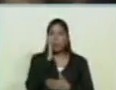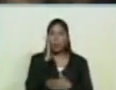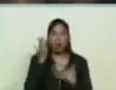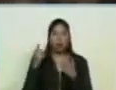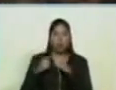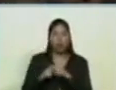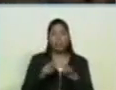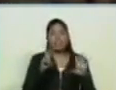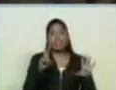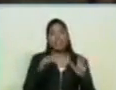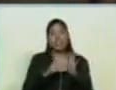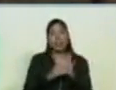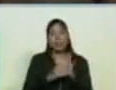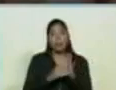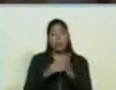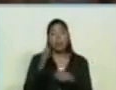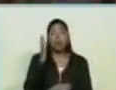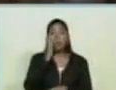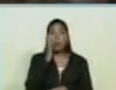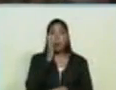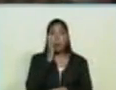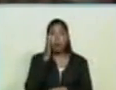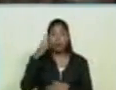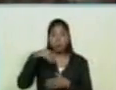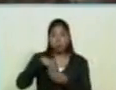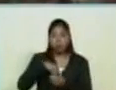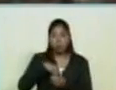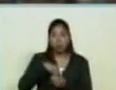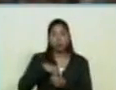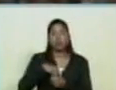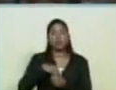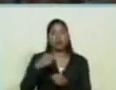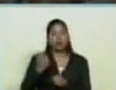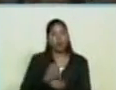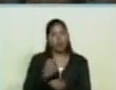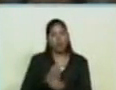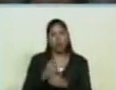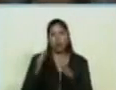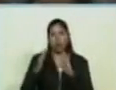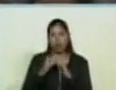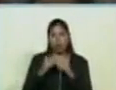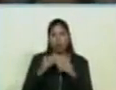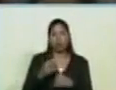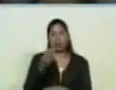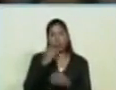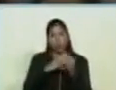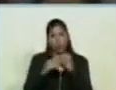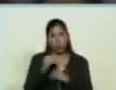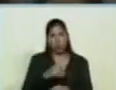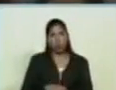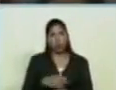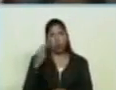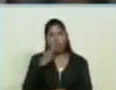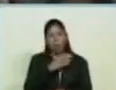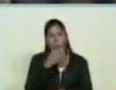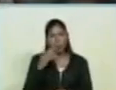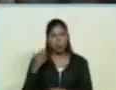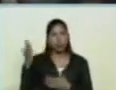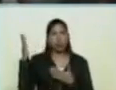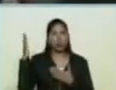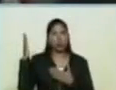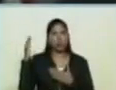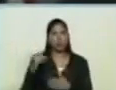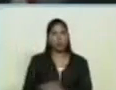hoy en las 1.860 casas de alimentación, presidente. Queremos decirle que este compromiso es para